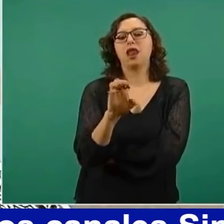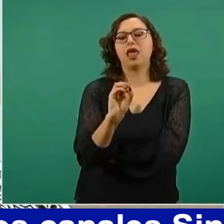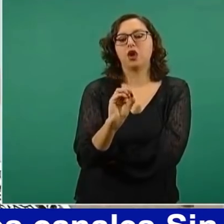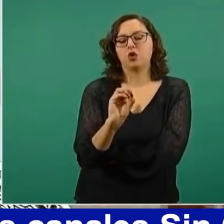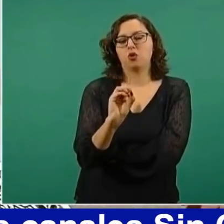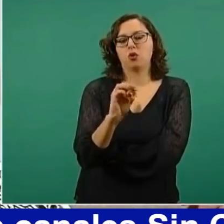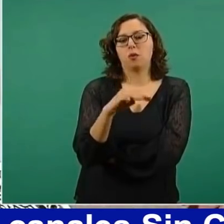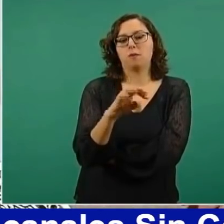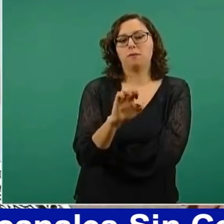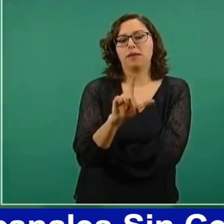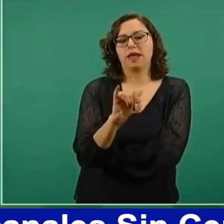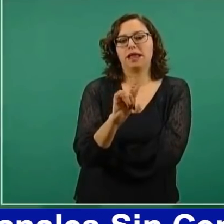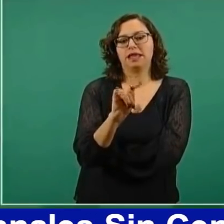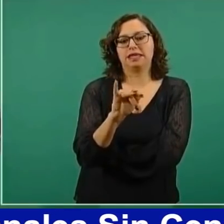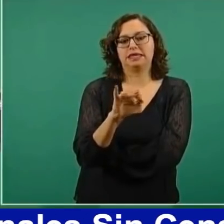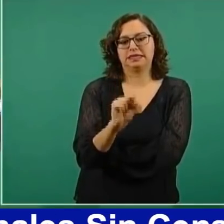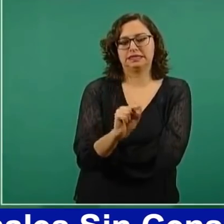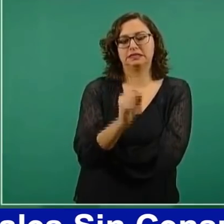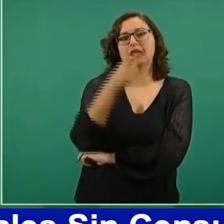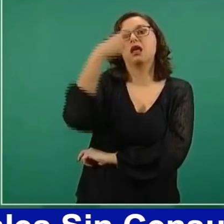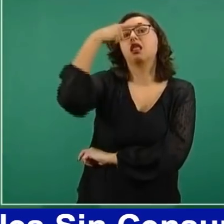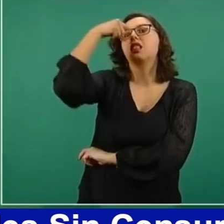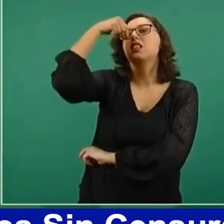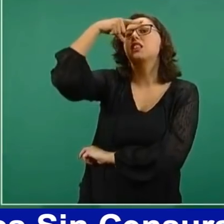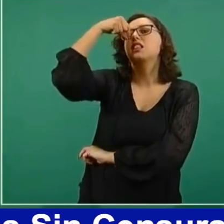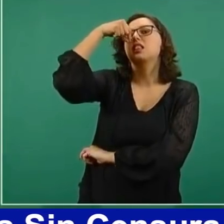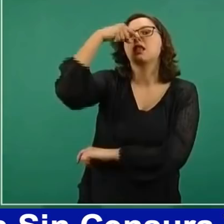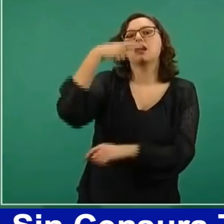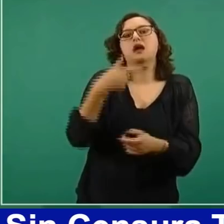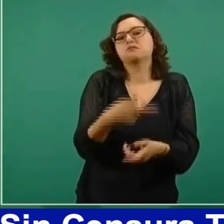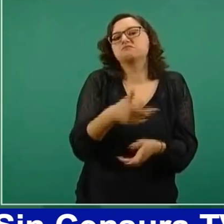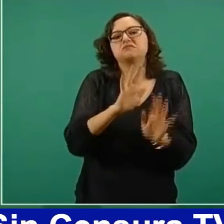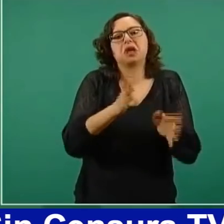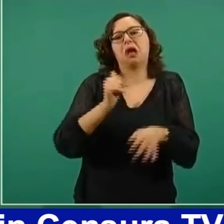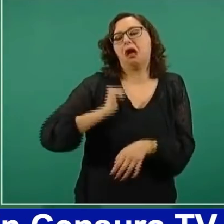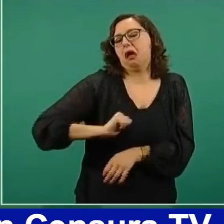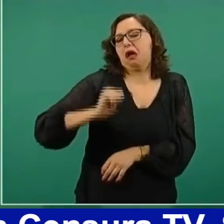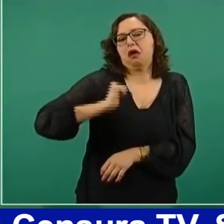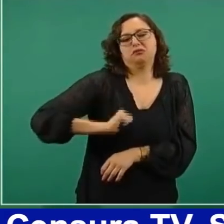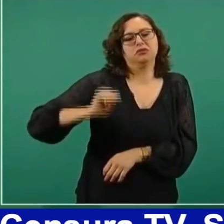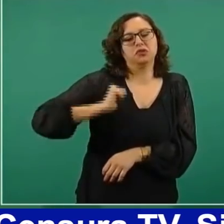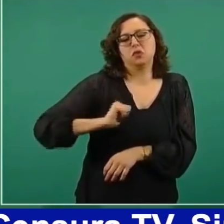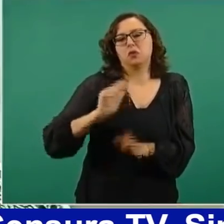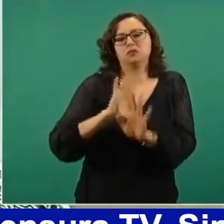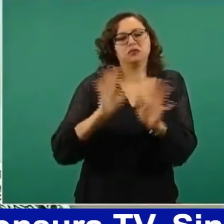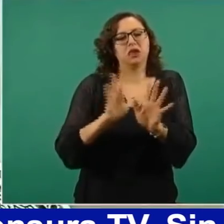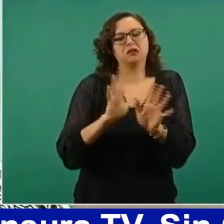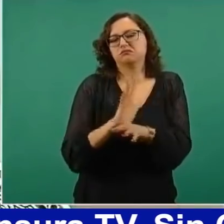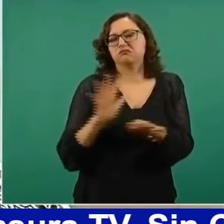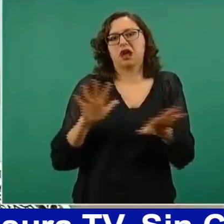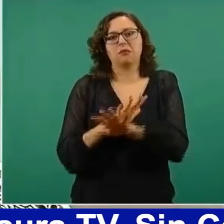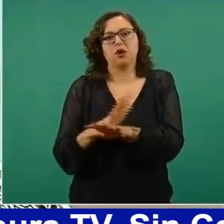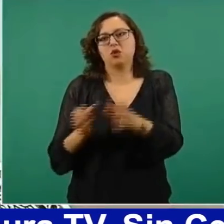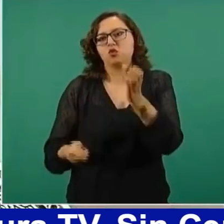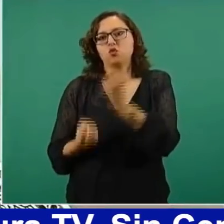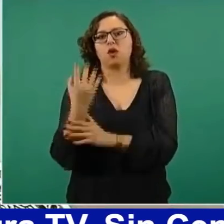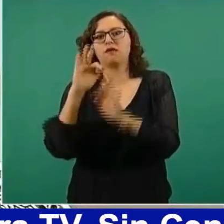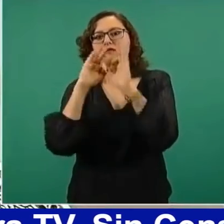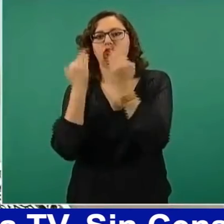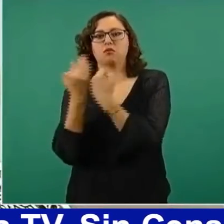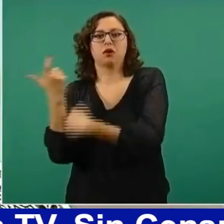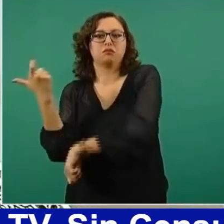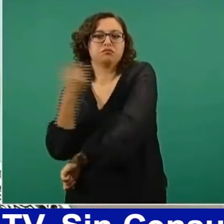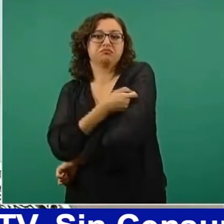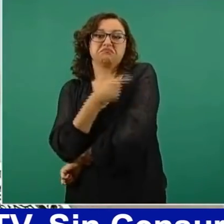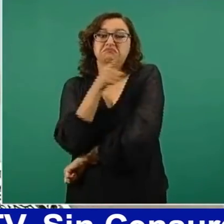sigue vacunando contra la poliomielitis, por supuesto, pero ya no son las gotitas emblemáticas, sino ahora es una vacuna inyectable.